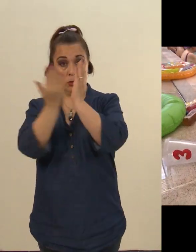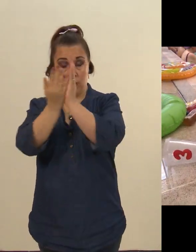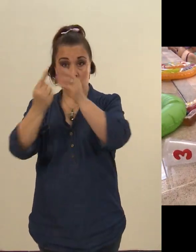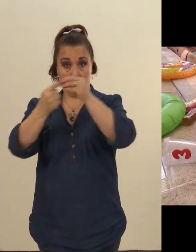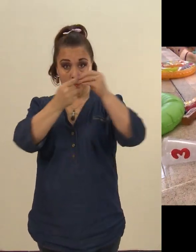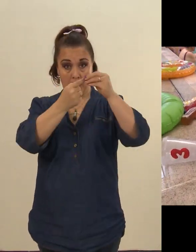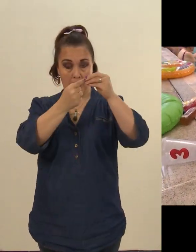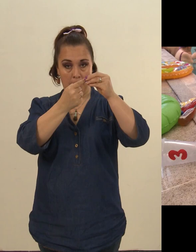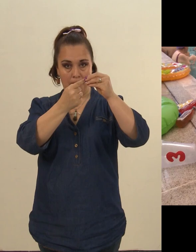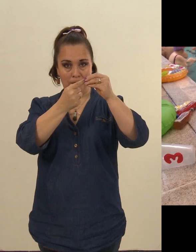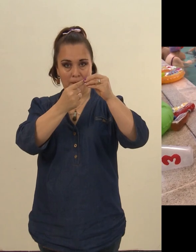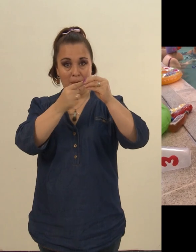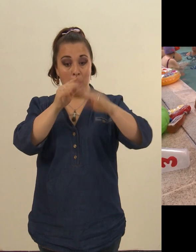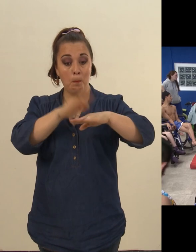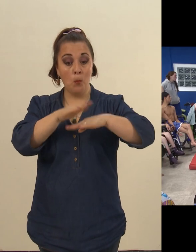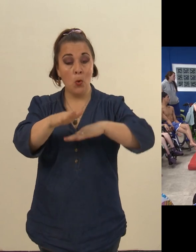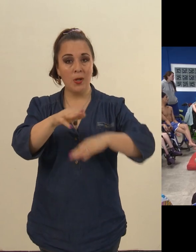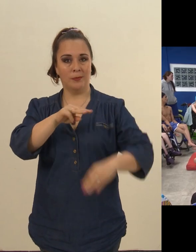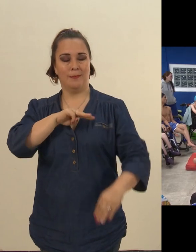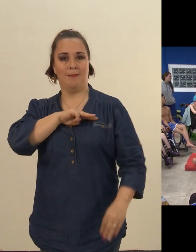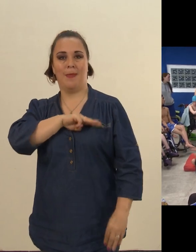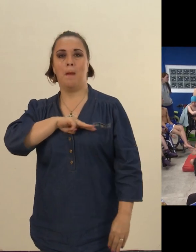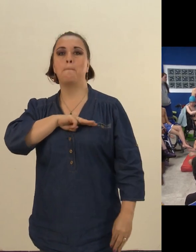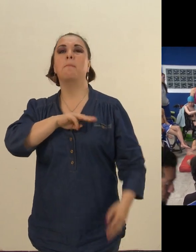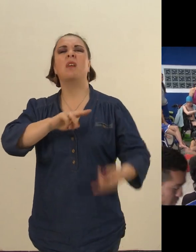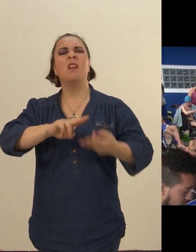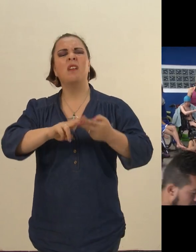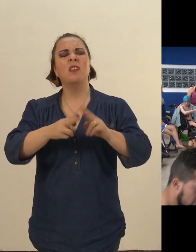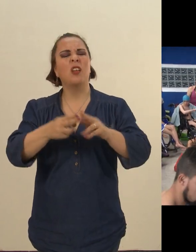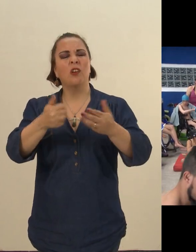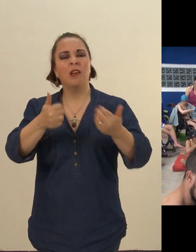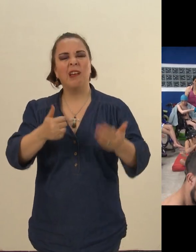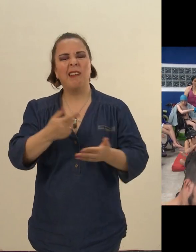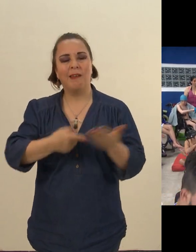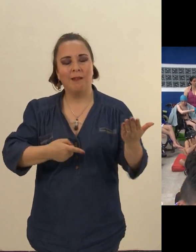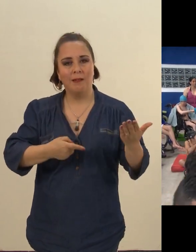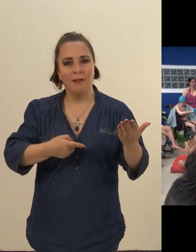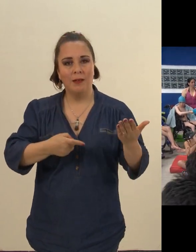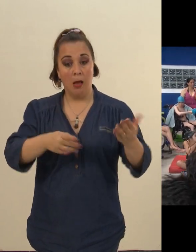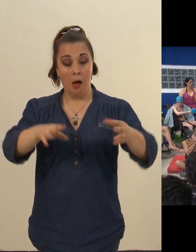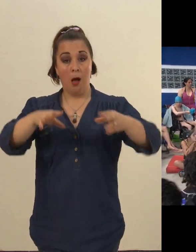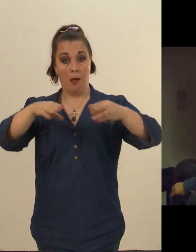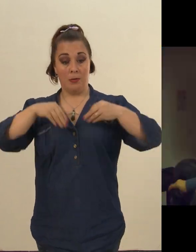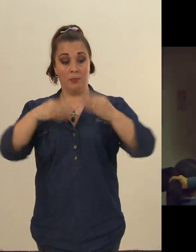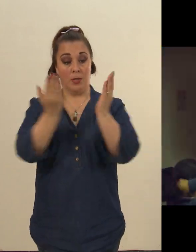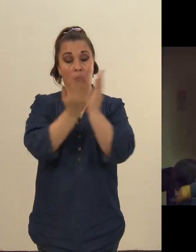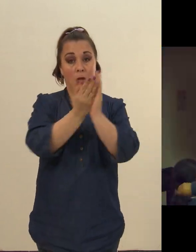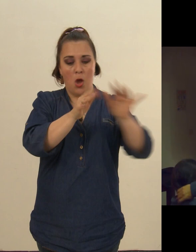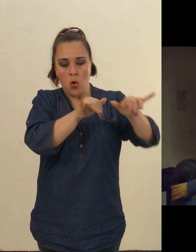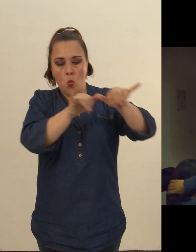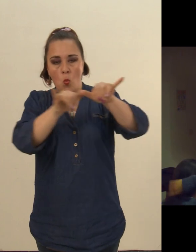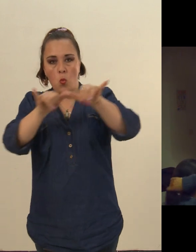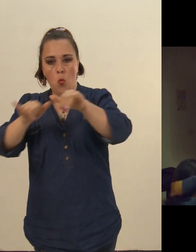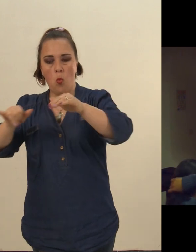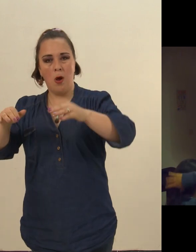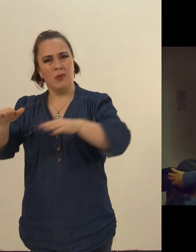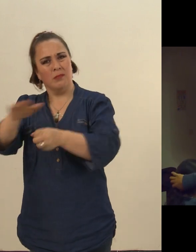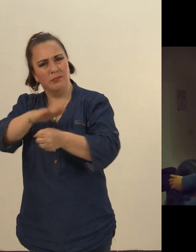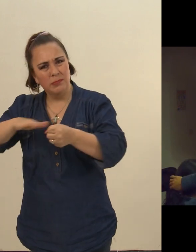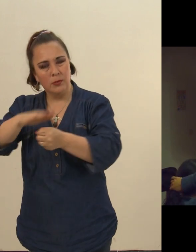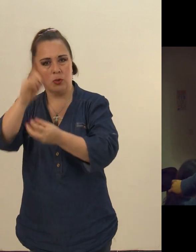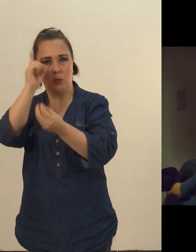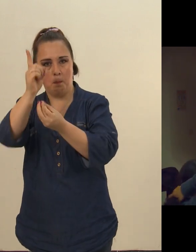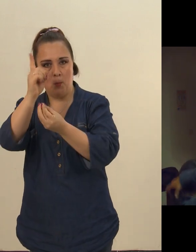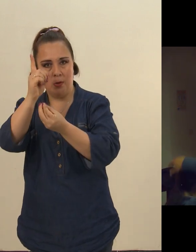educación especial. En ese sentido, la misión está relacionada con asumir la educación como un acto político y